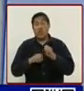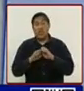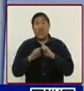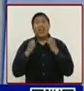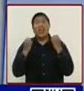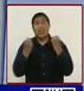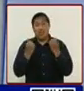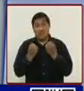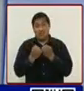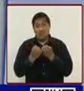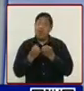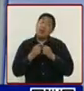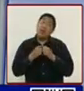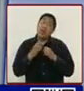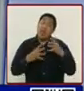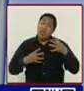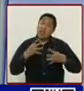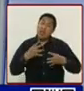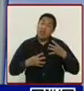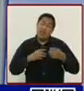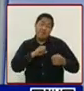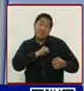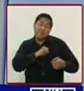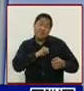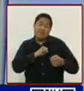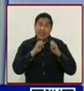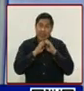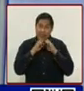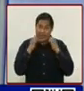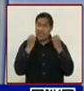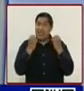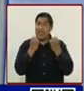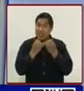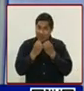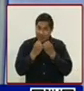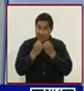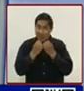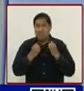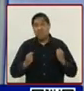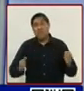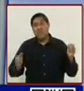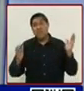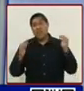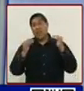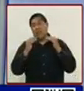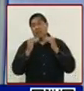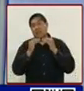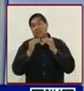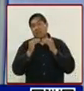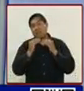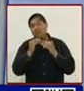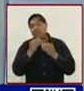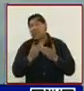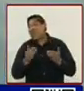temporada. En un partido de carácter amistoso será en el Estadio Hernando Siles con algunas cosas muy particulares.